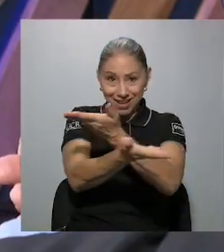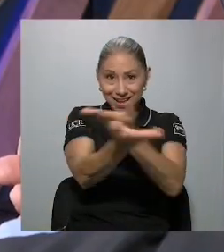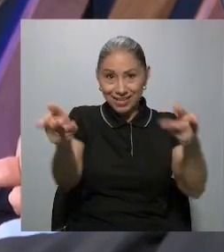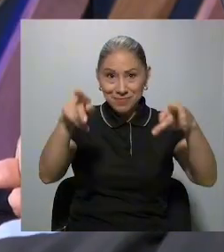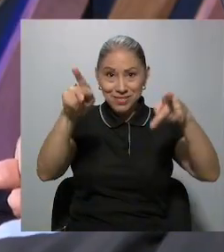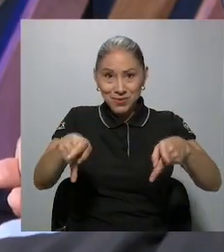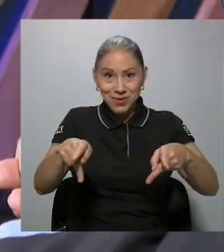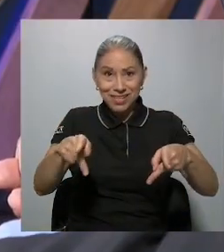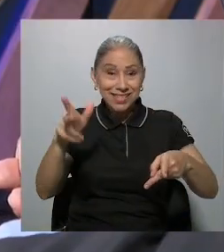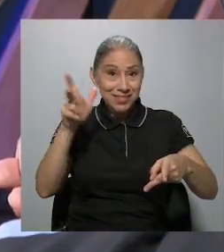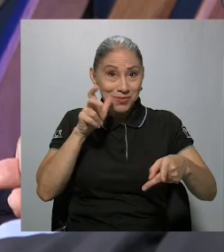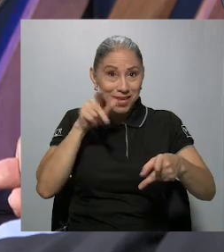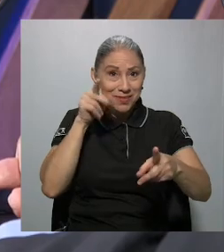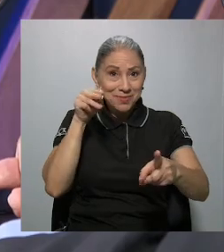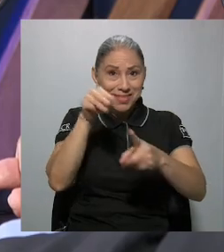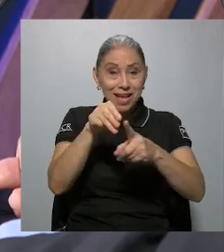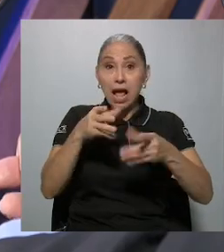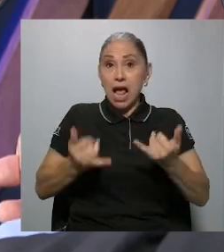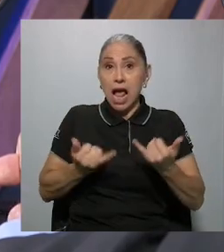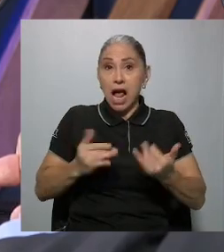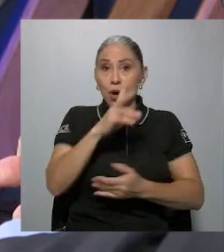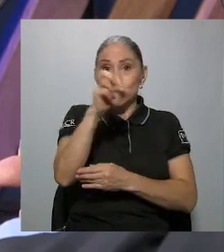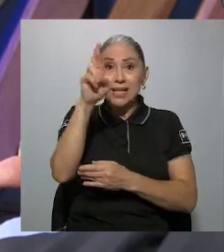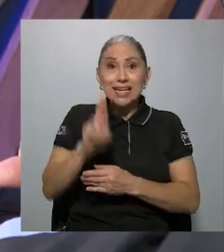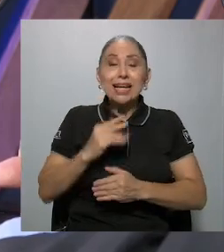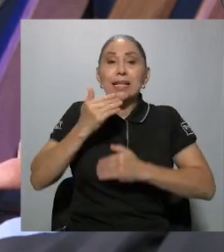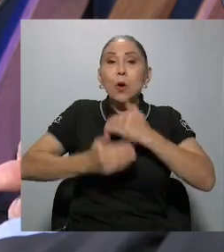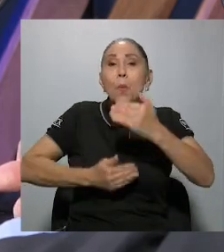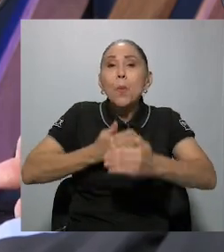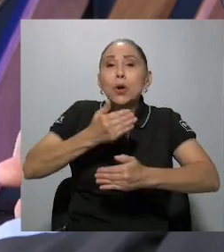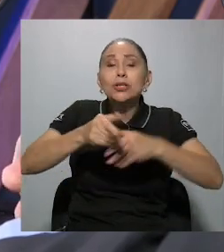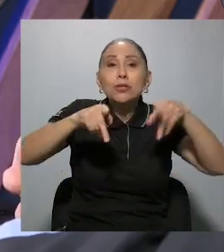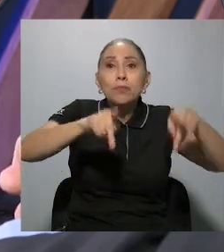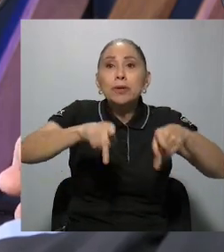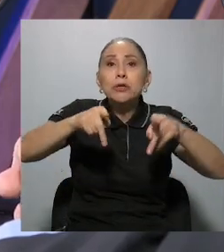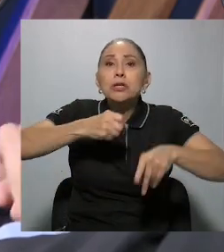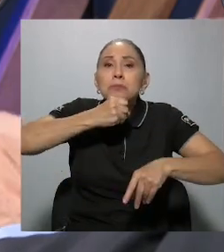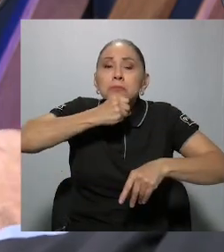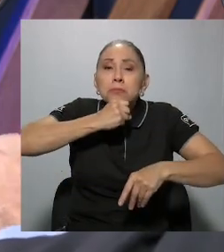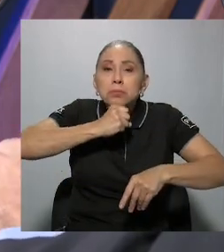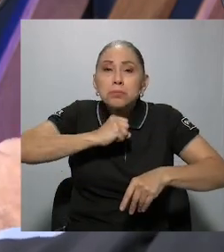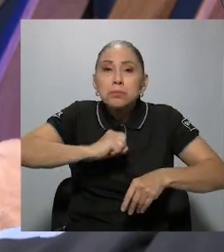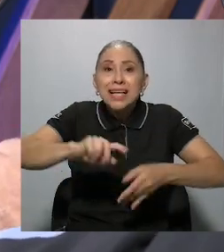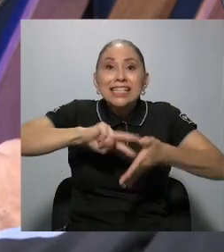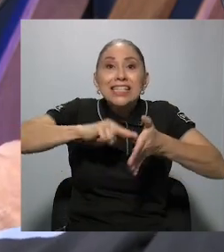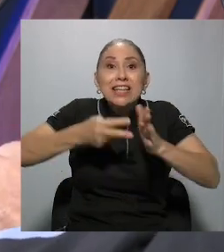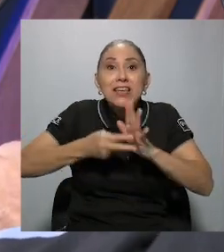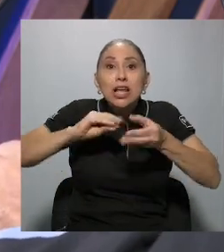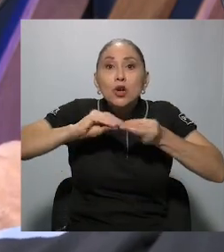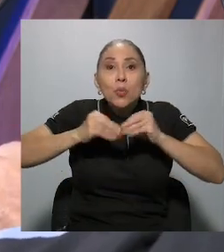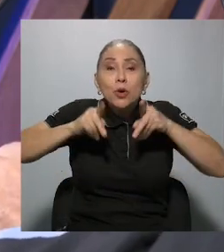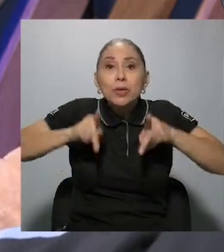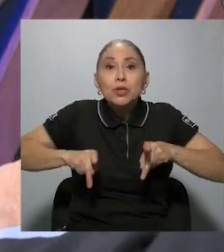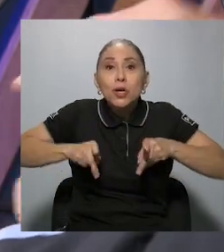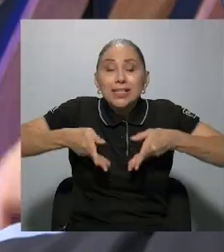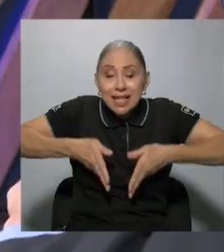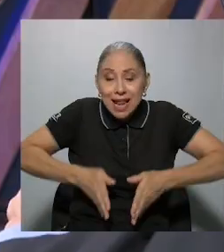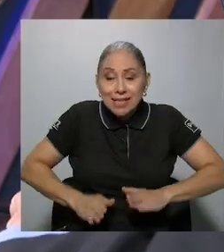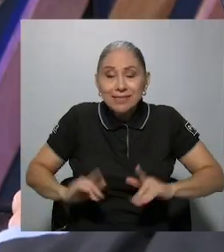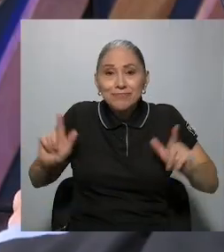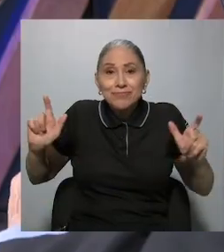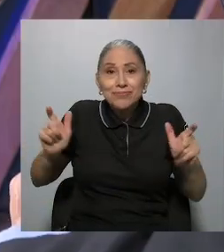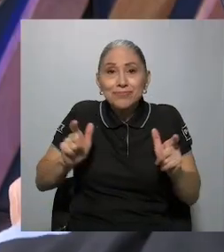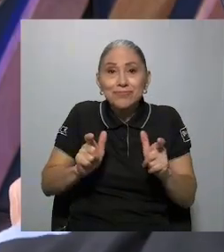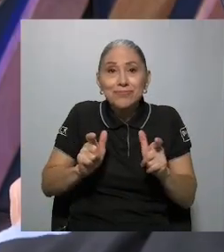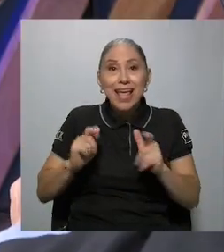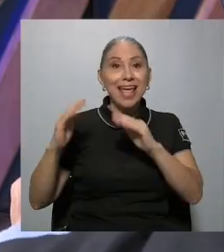nos escuchan que Costa Rica está en un proceso de envejecimiento. Esto quiere decir que la fecundidad ha bajado y que la esperanza de